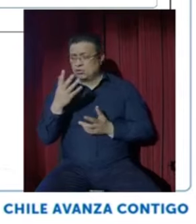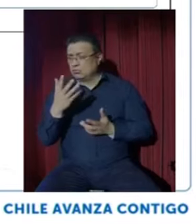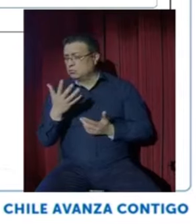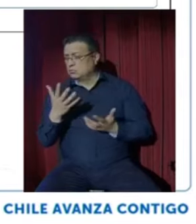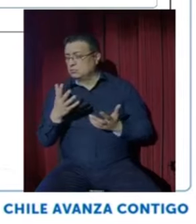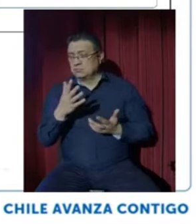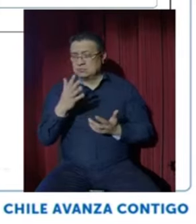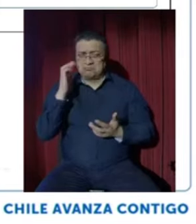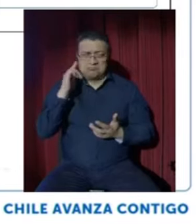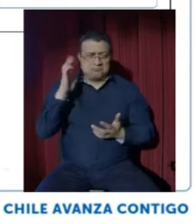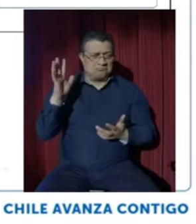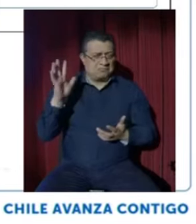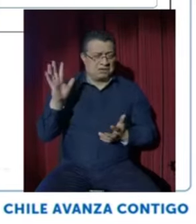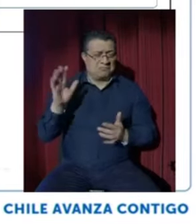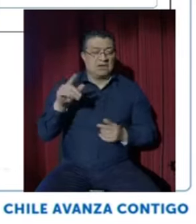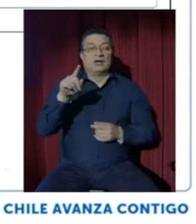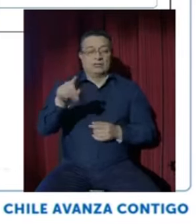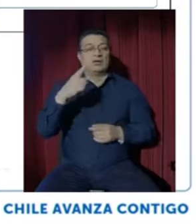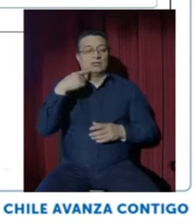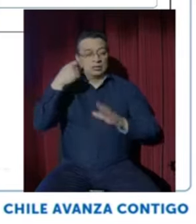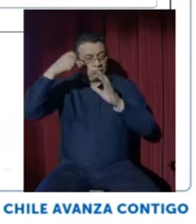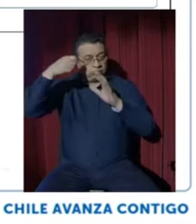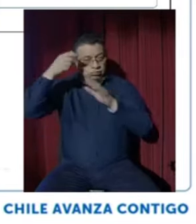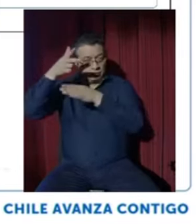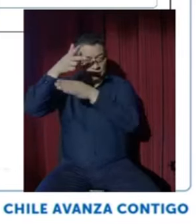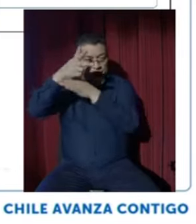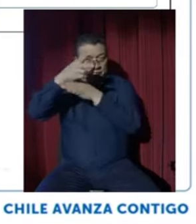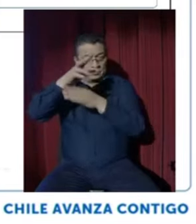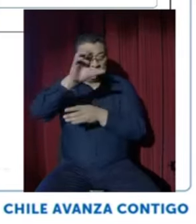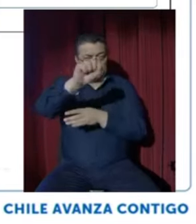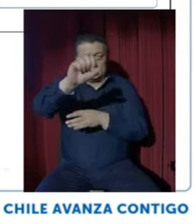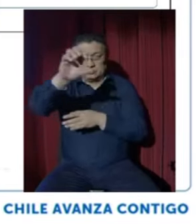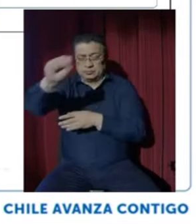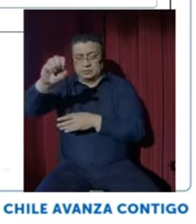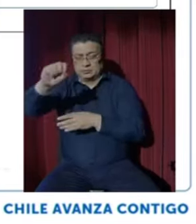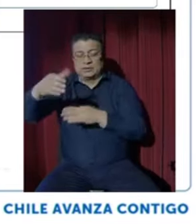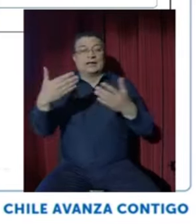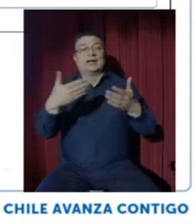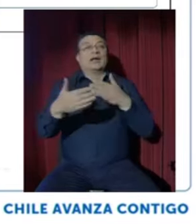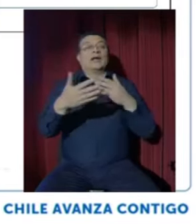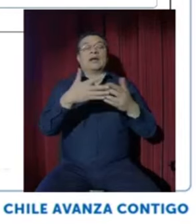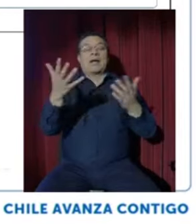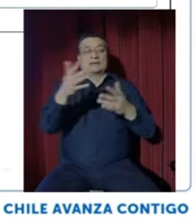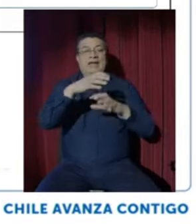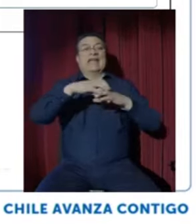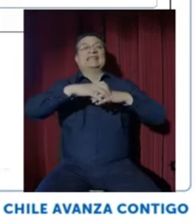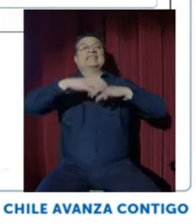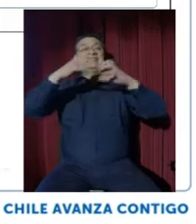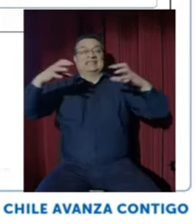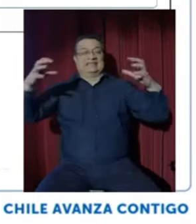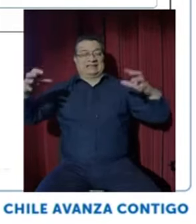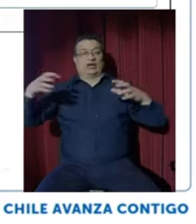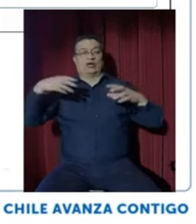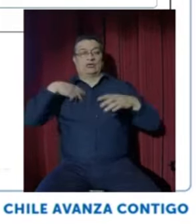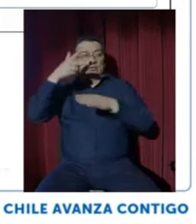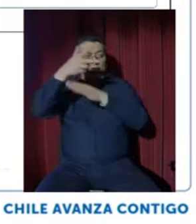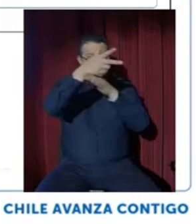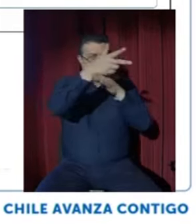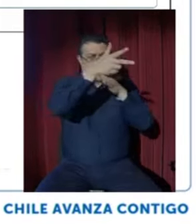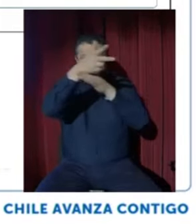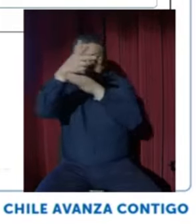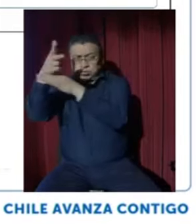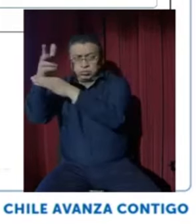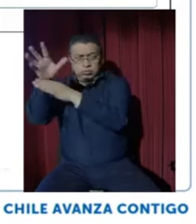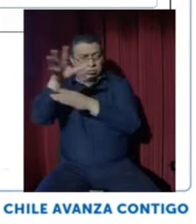m pero ahí se instaló una cámara para que detecte todo lo que está pasando en los cerros detección muy rápida de de de cualquier